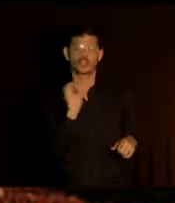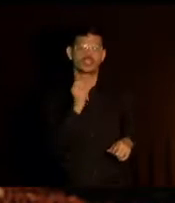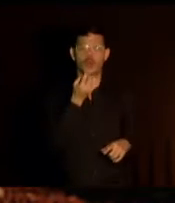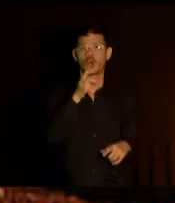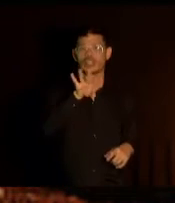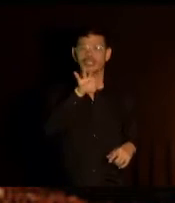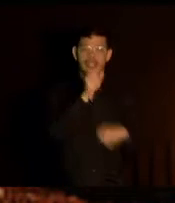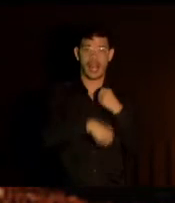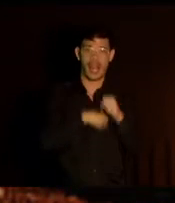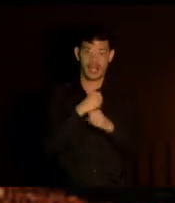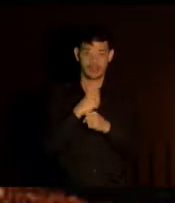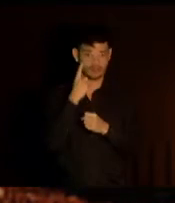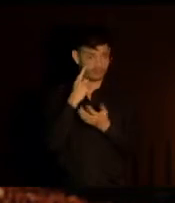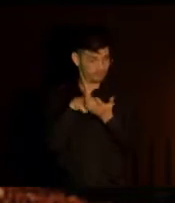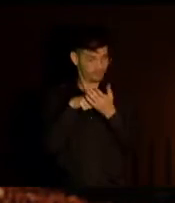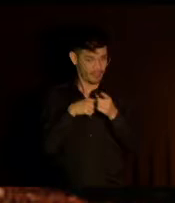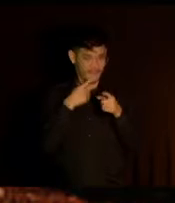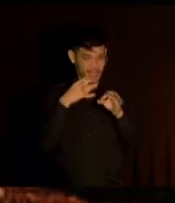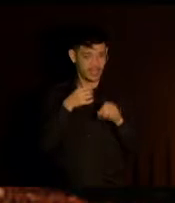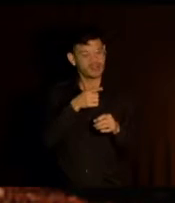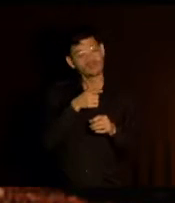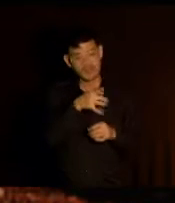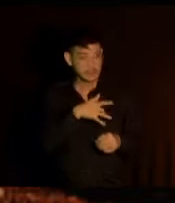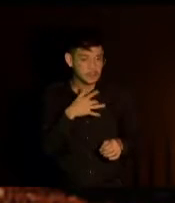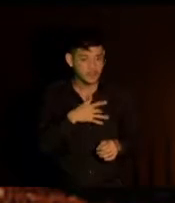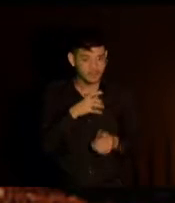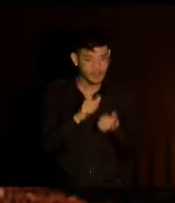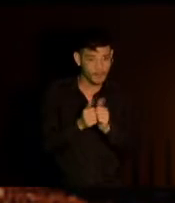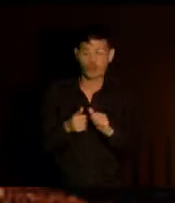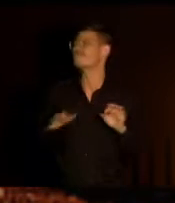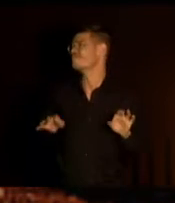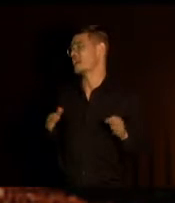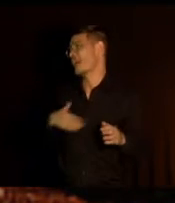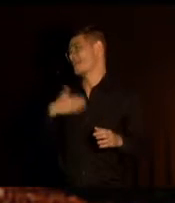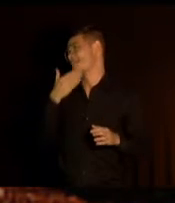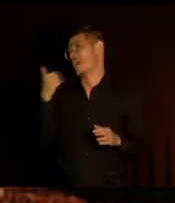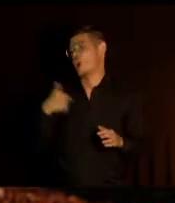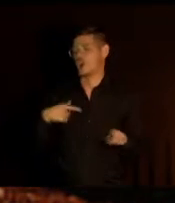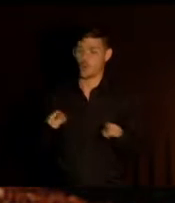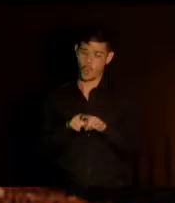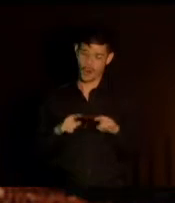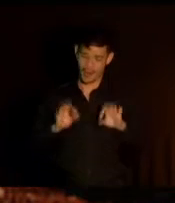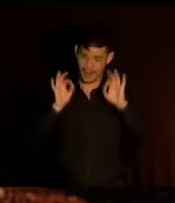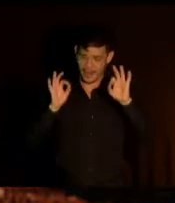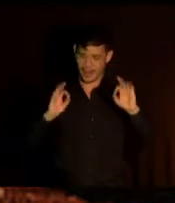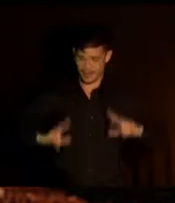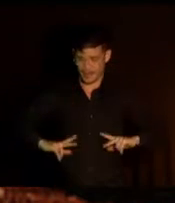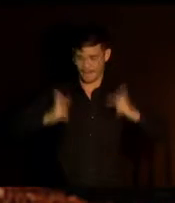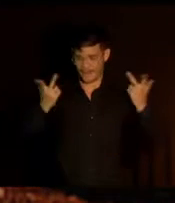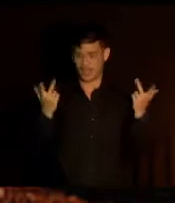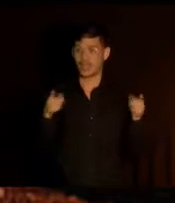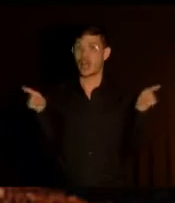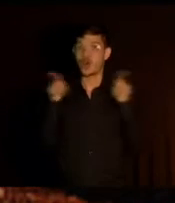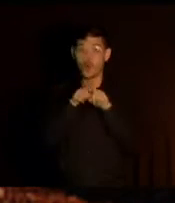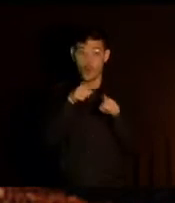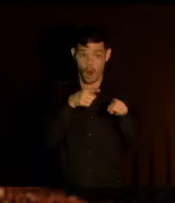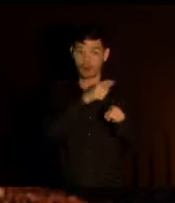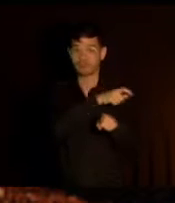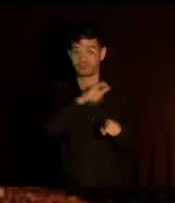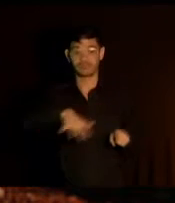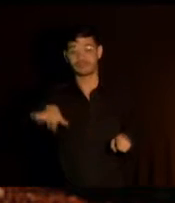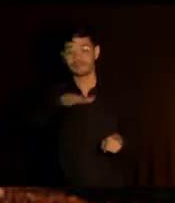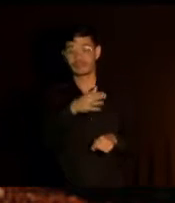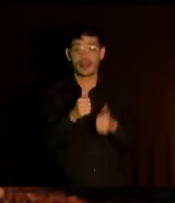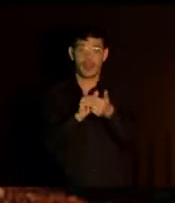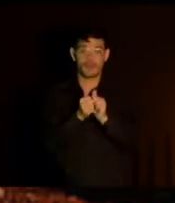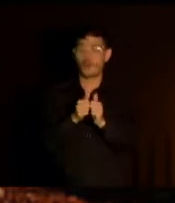es una opción de mejorar su calidad de vida. Es una opción de decir estoy presente, lo ven como una profesión. Para ellos